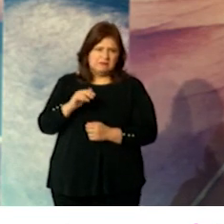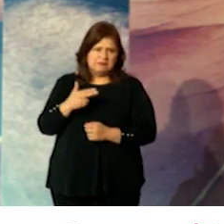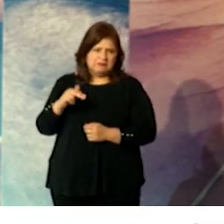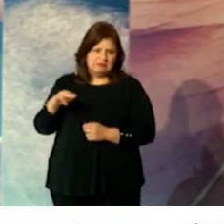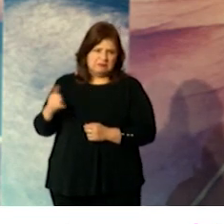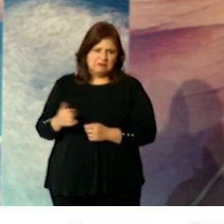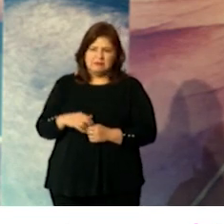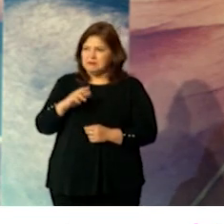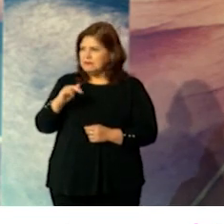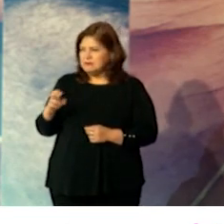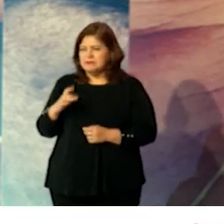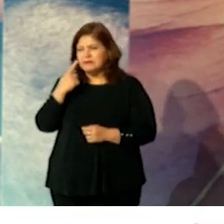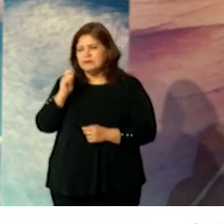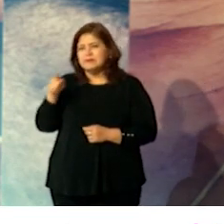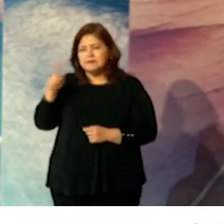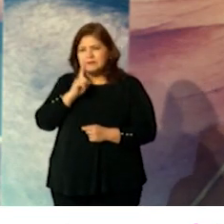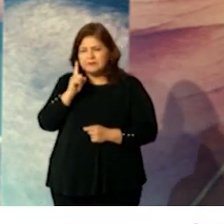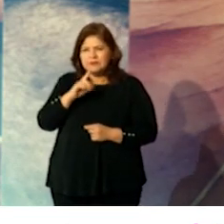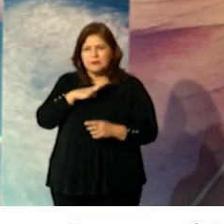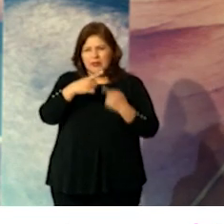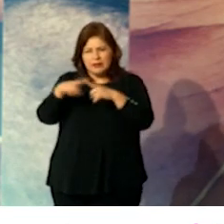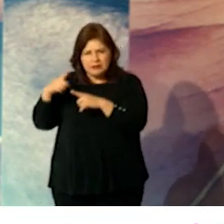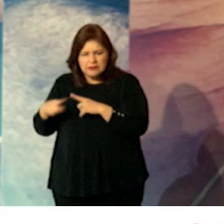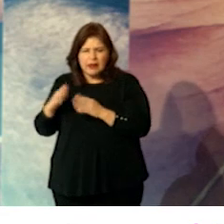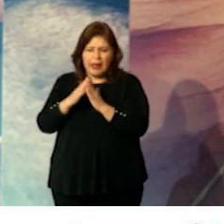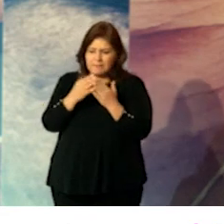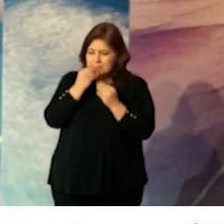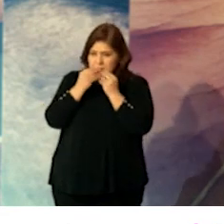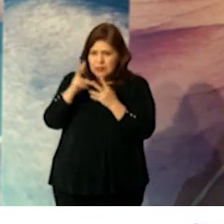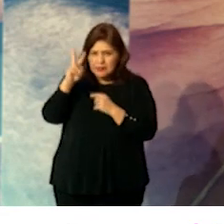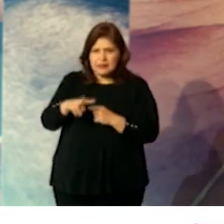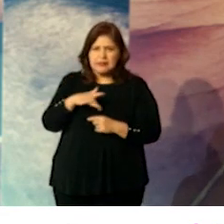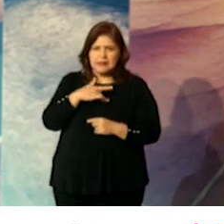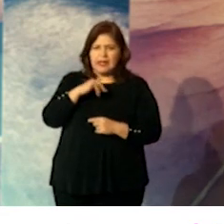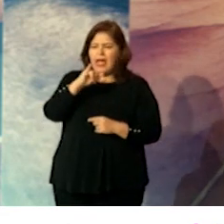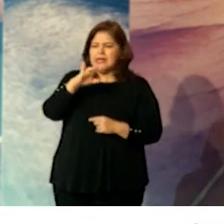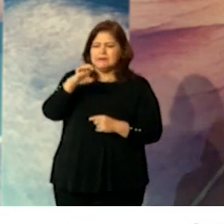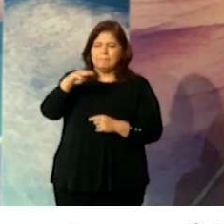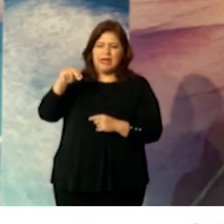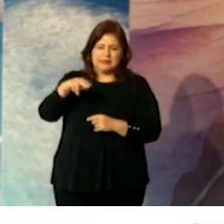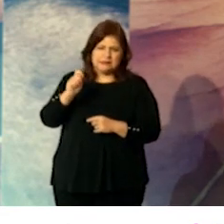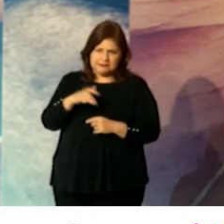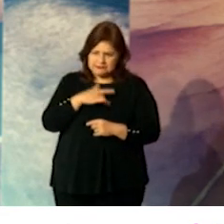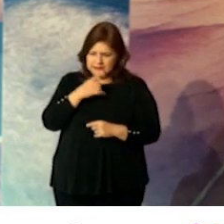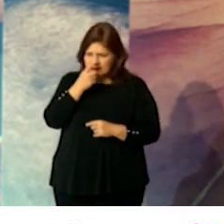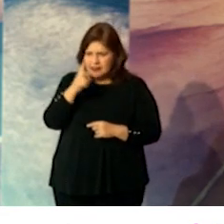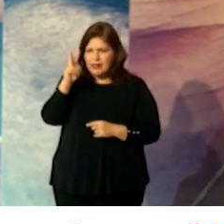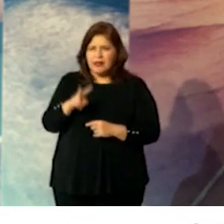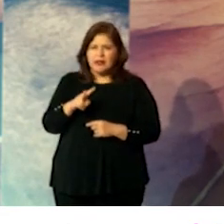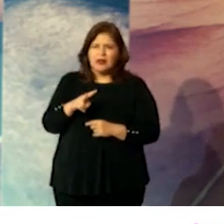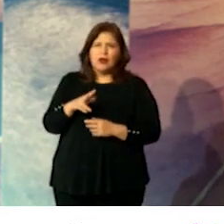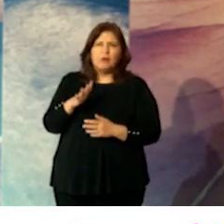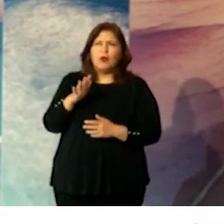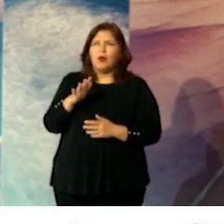grupo que la conoce. Y ella, en distintos libros, hay un libro buenísimo que se llama Eichmann en Jerusalén, que habla de la banalidad del